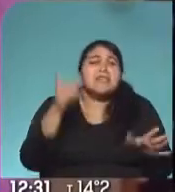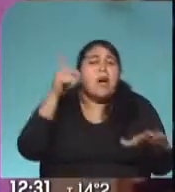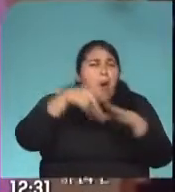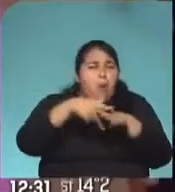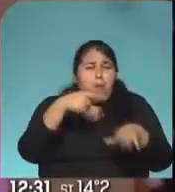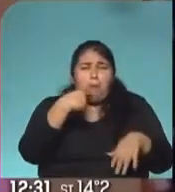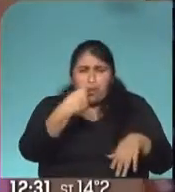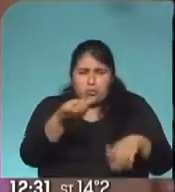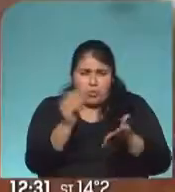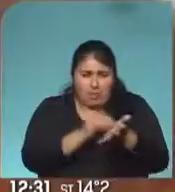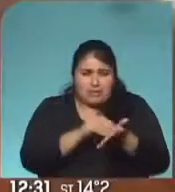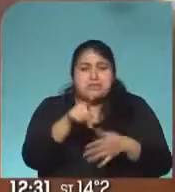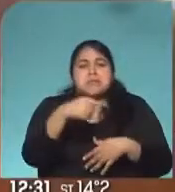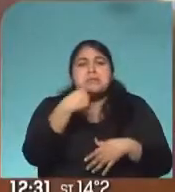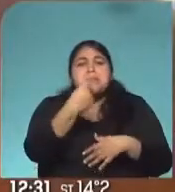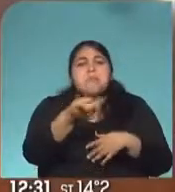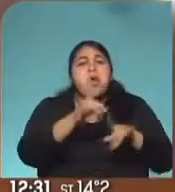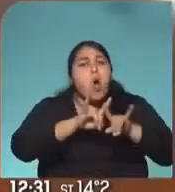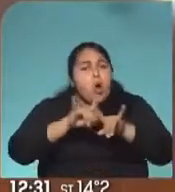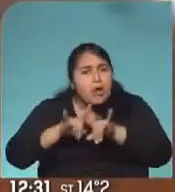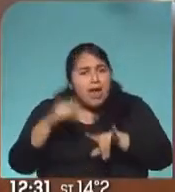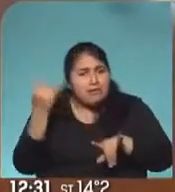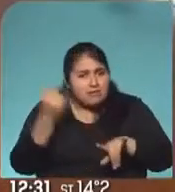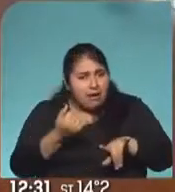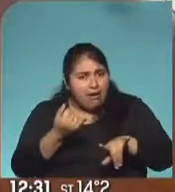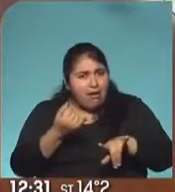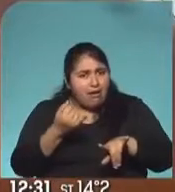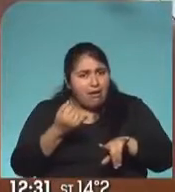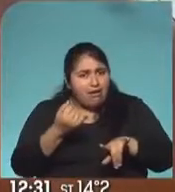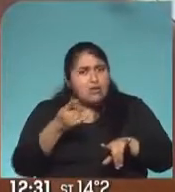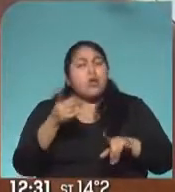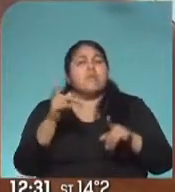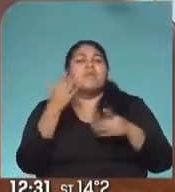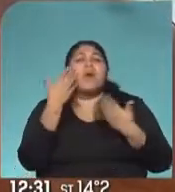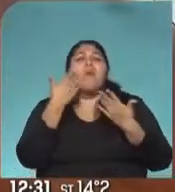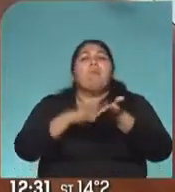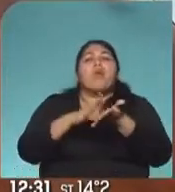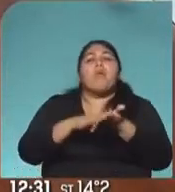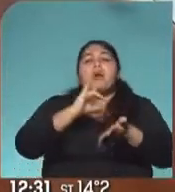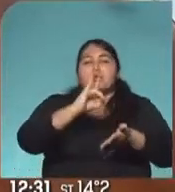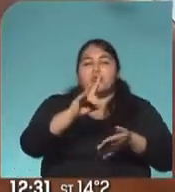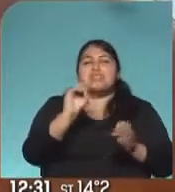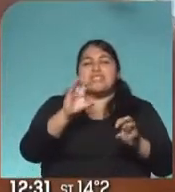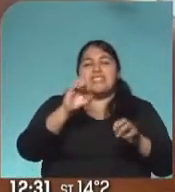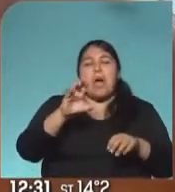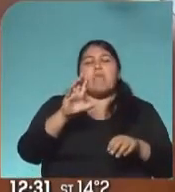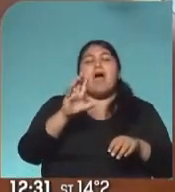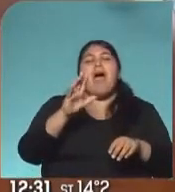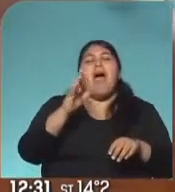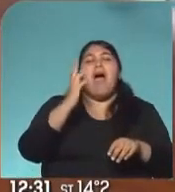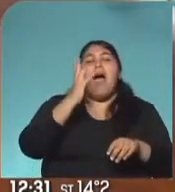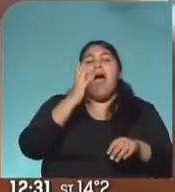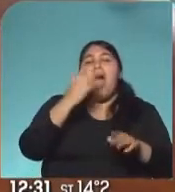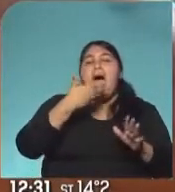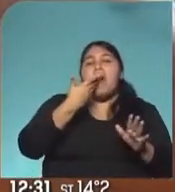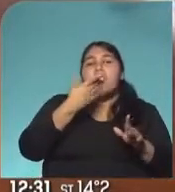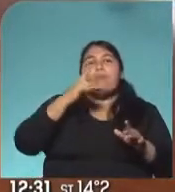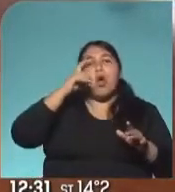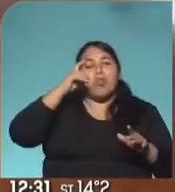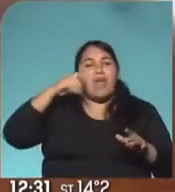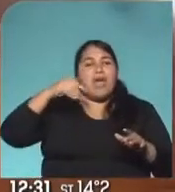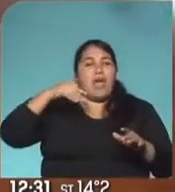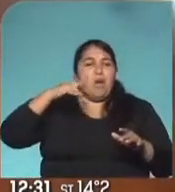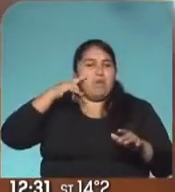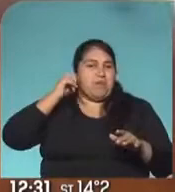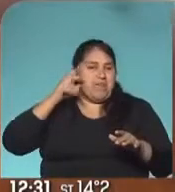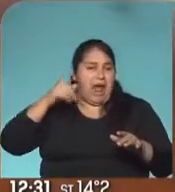hay un test online hay una página que se llama hablemos de migraña sería mi grana y ahí la gente puede